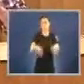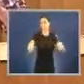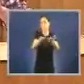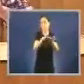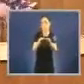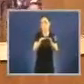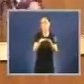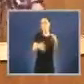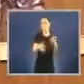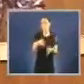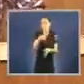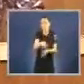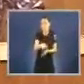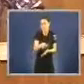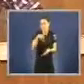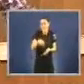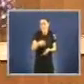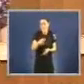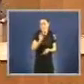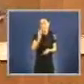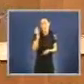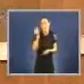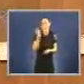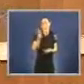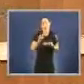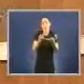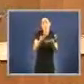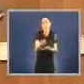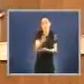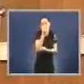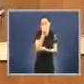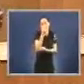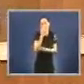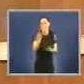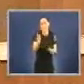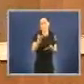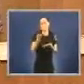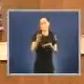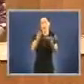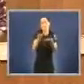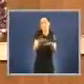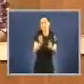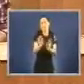unha pequenísima contribución, pero ao fin e ao cabo é unha contribución que creo